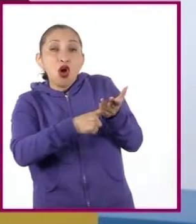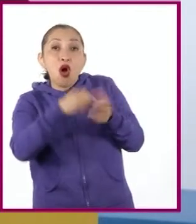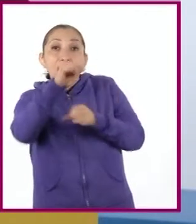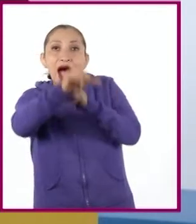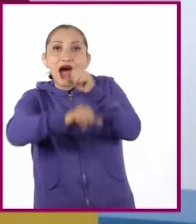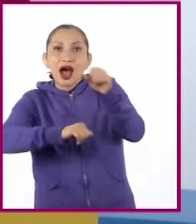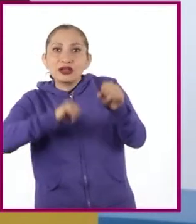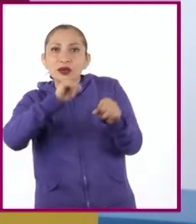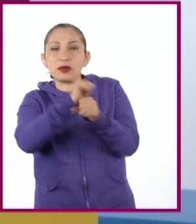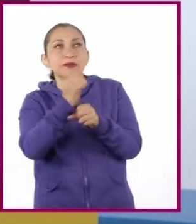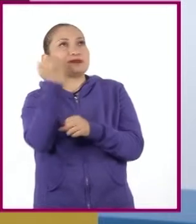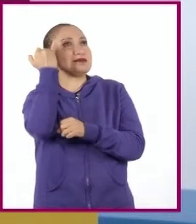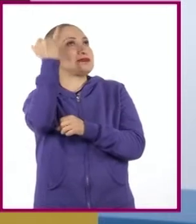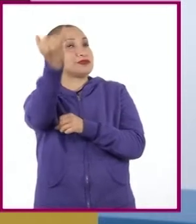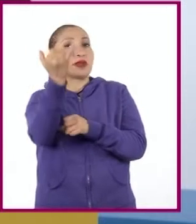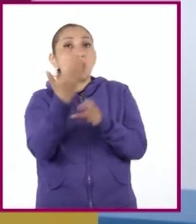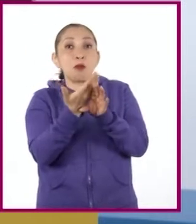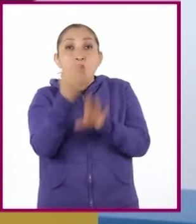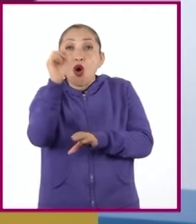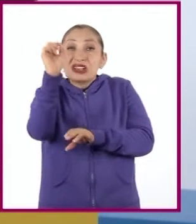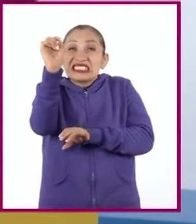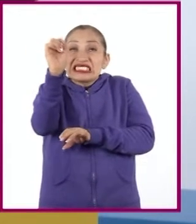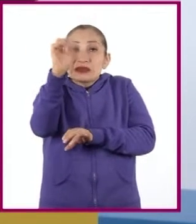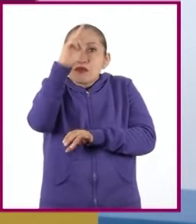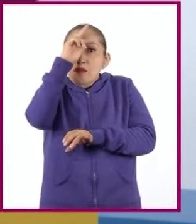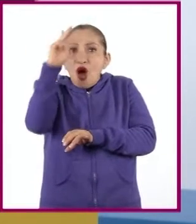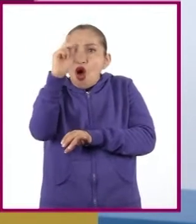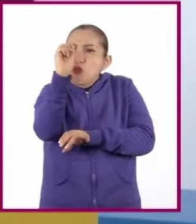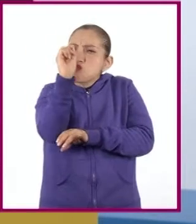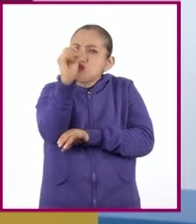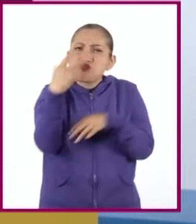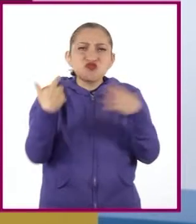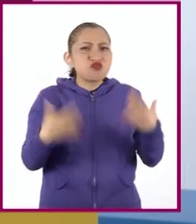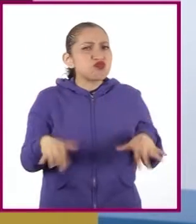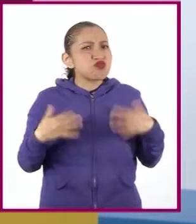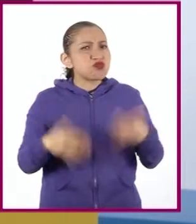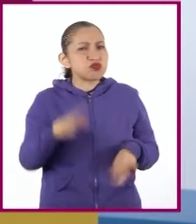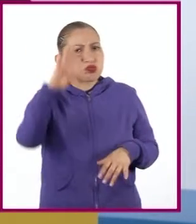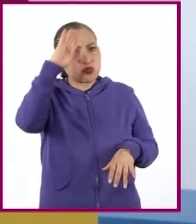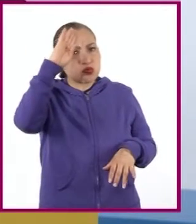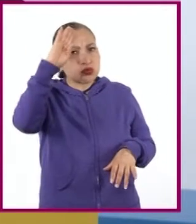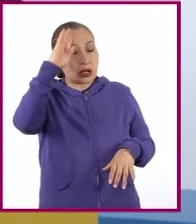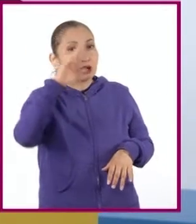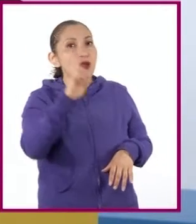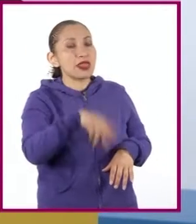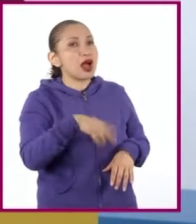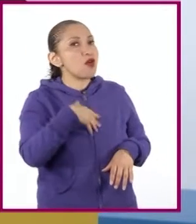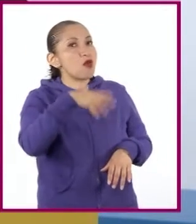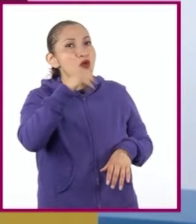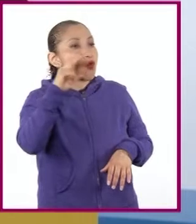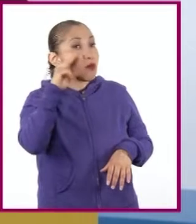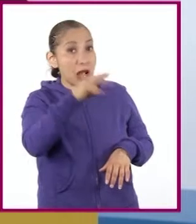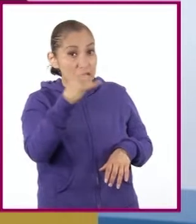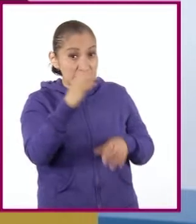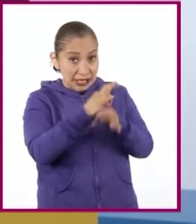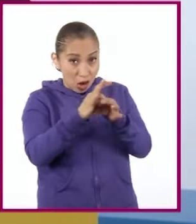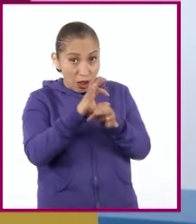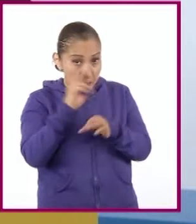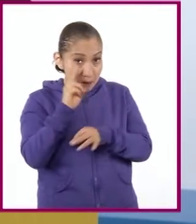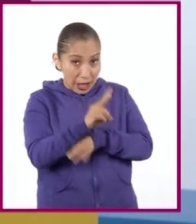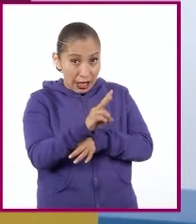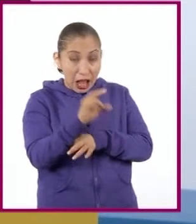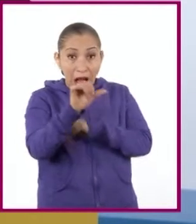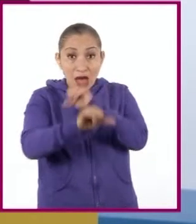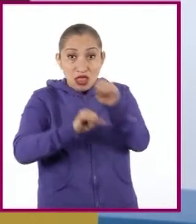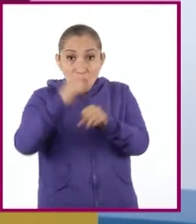átomos. Imagínate qué tan pequeños son. Pues sí, no podemos ver las células, mucho menos los átomos